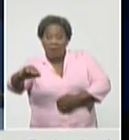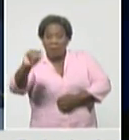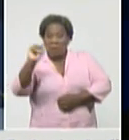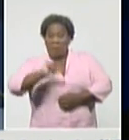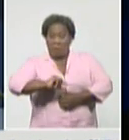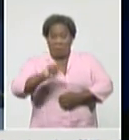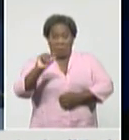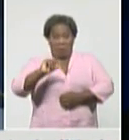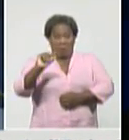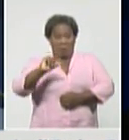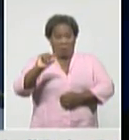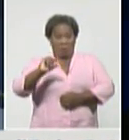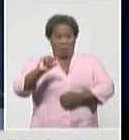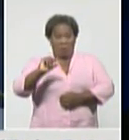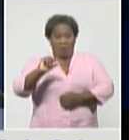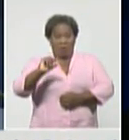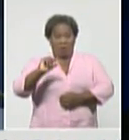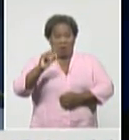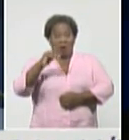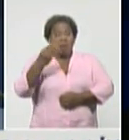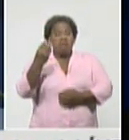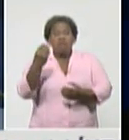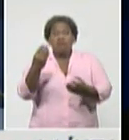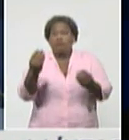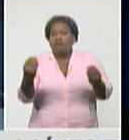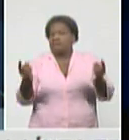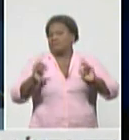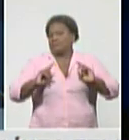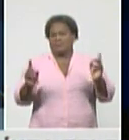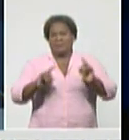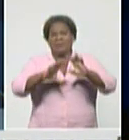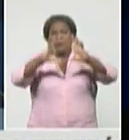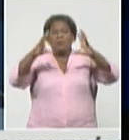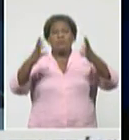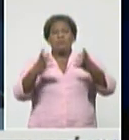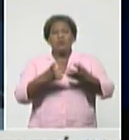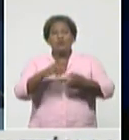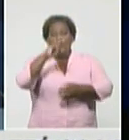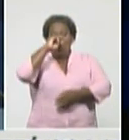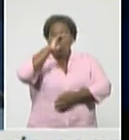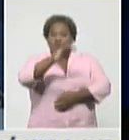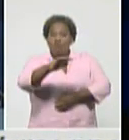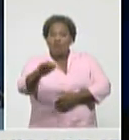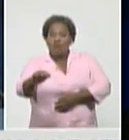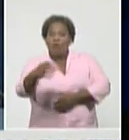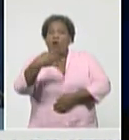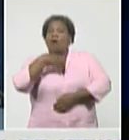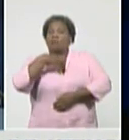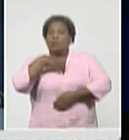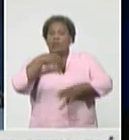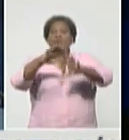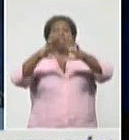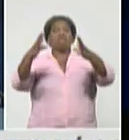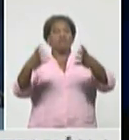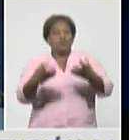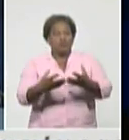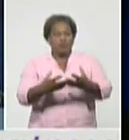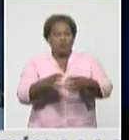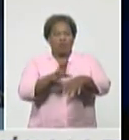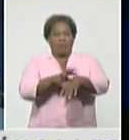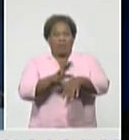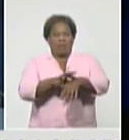muy poco frecuentes, en el mundo han tenido estas manifestaciones que indiscutiblemente es un